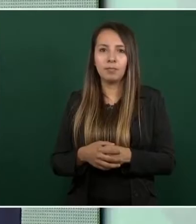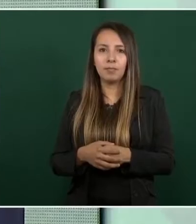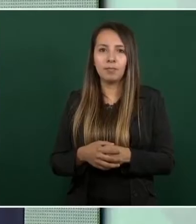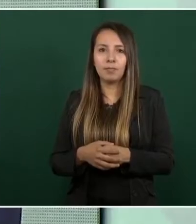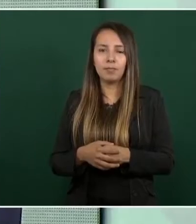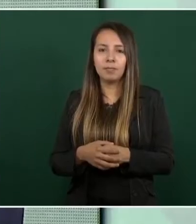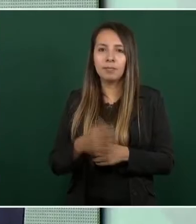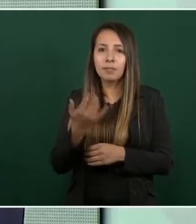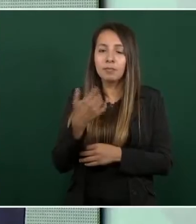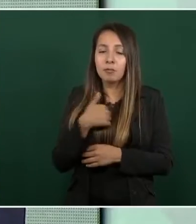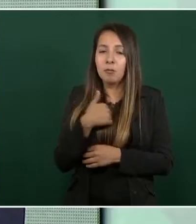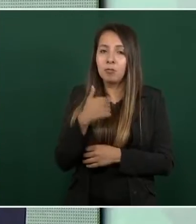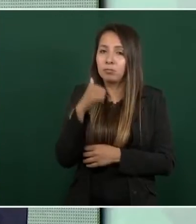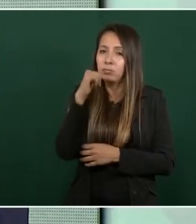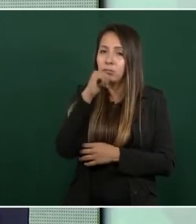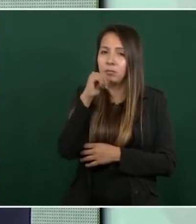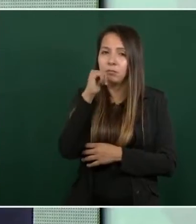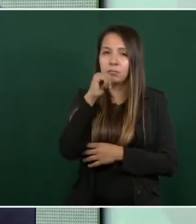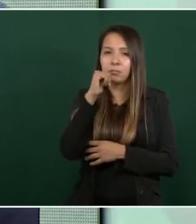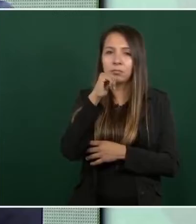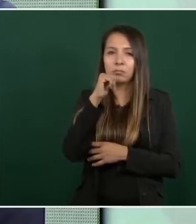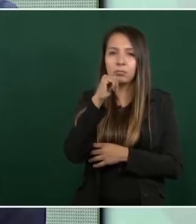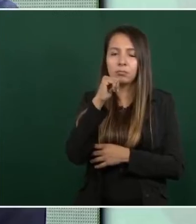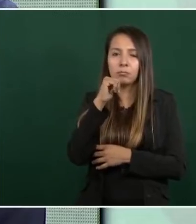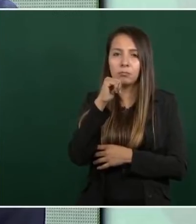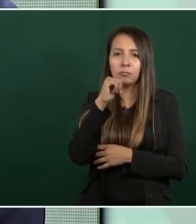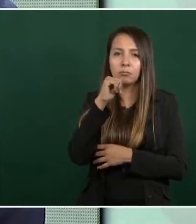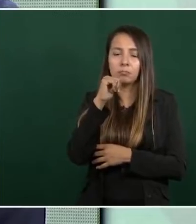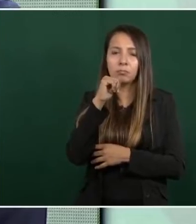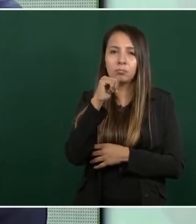Y yo siempre voy a estar